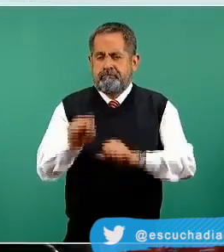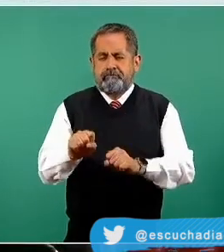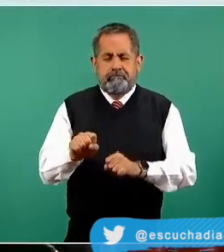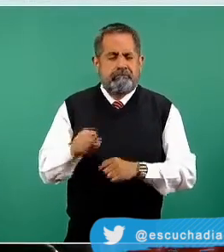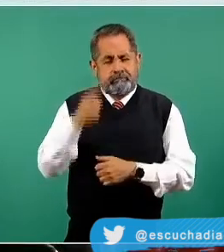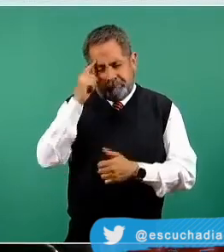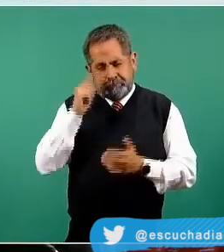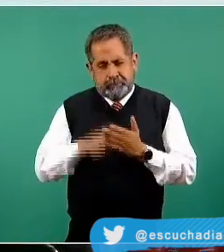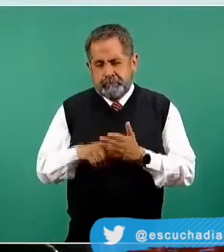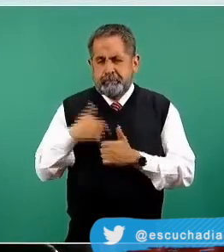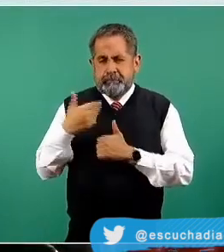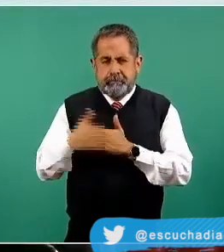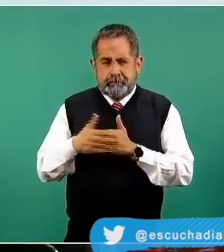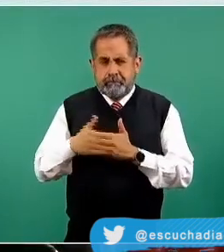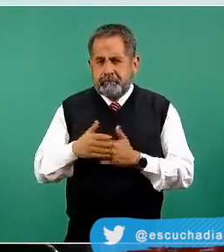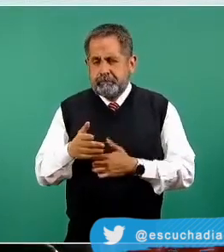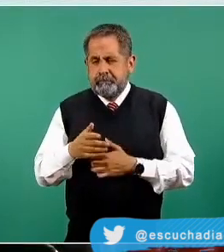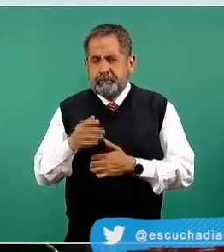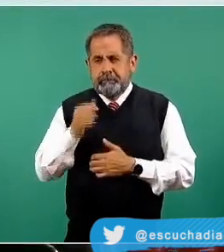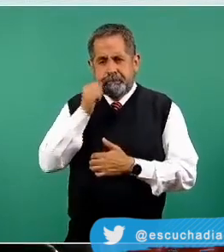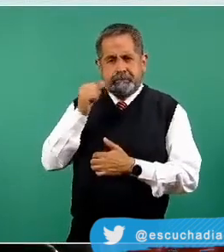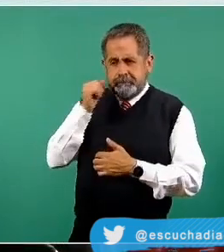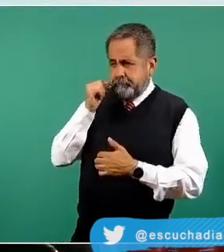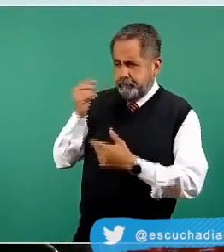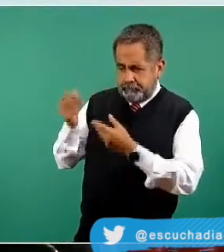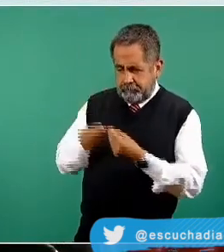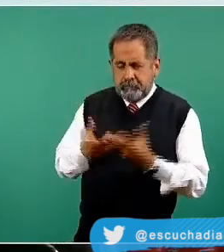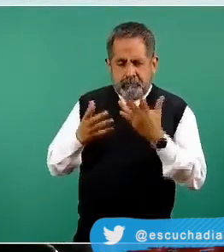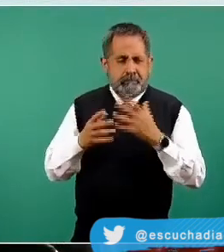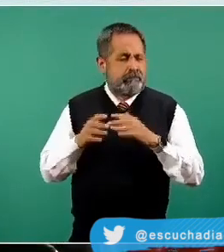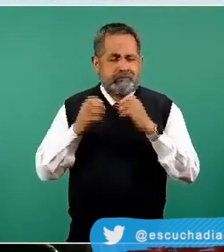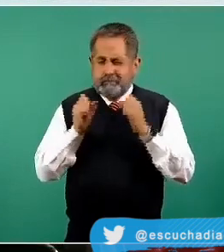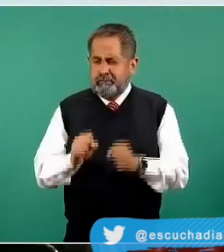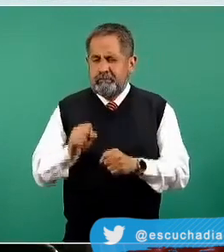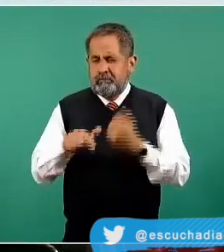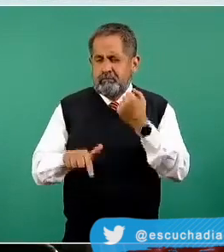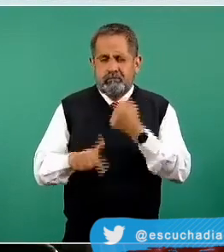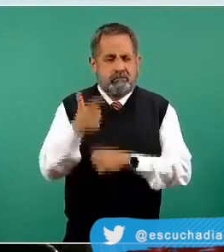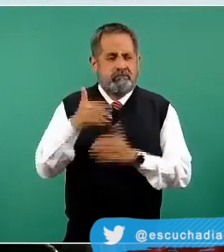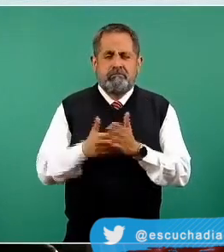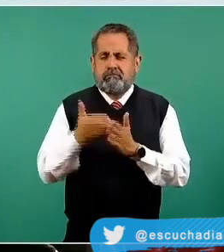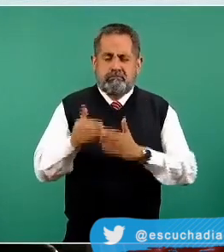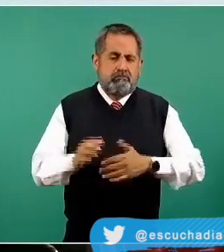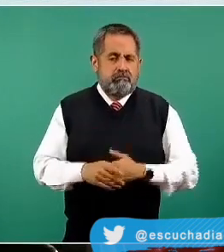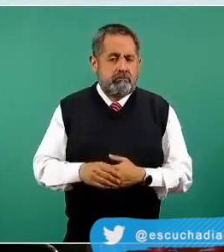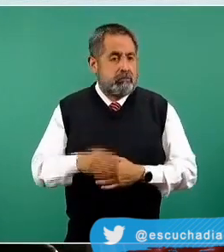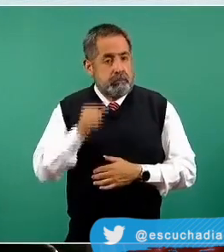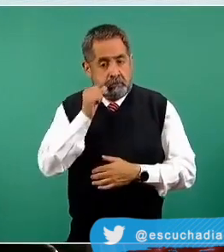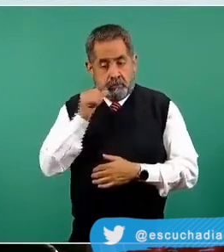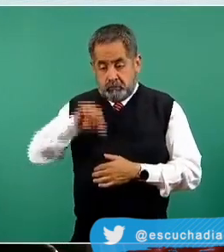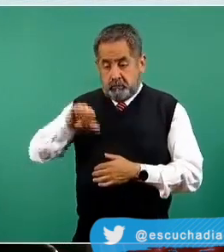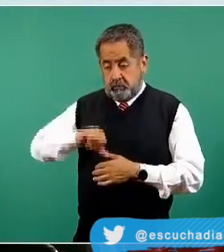cerca cuando tengamos los datos del corte final del día de hoy, pero para las 4 de la tarde llevábamos